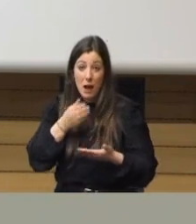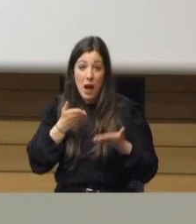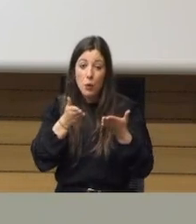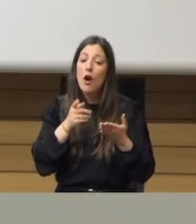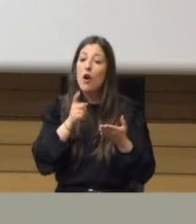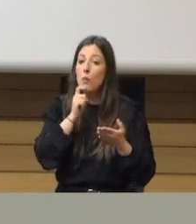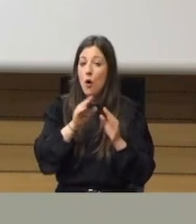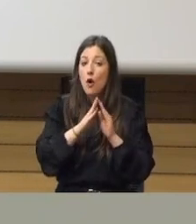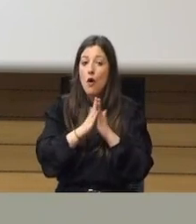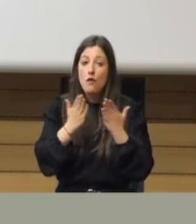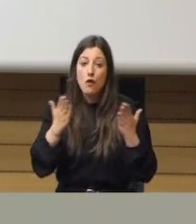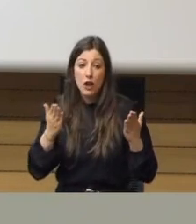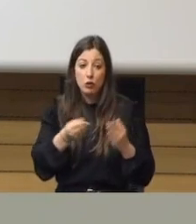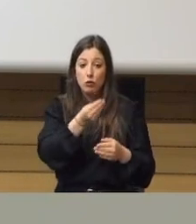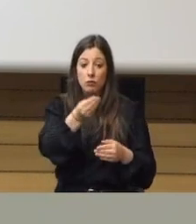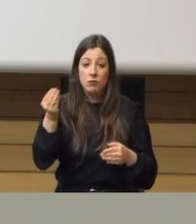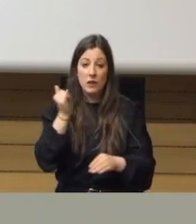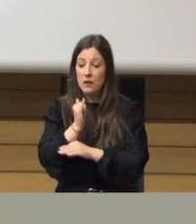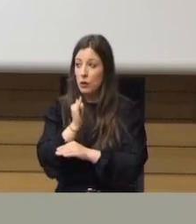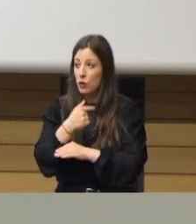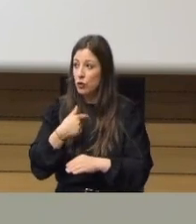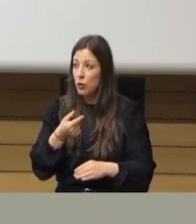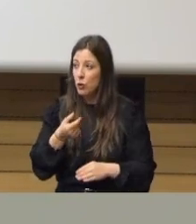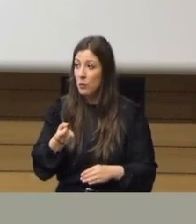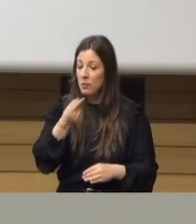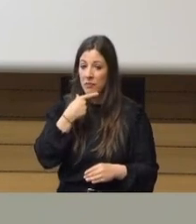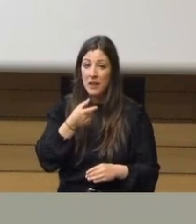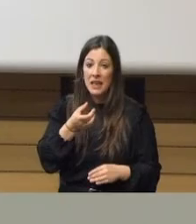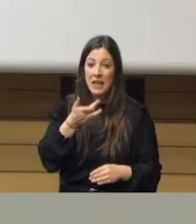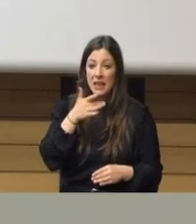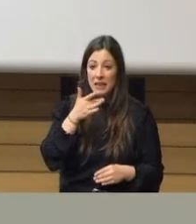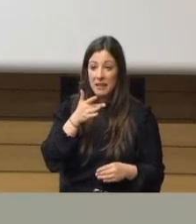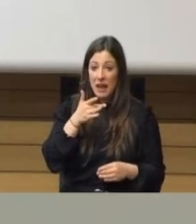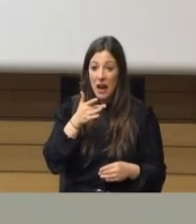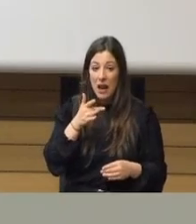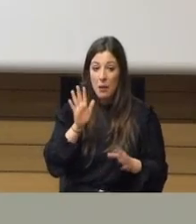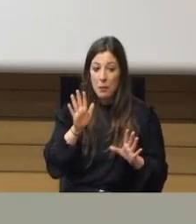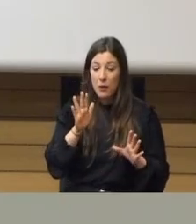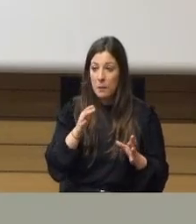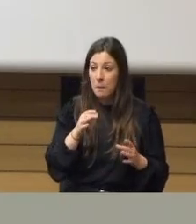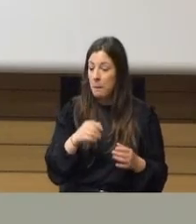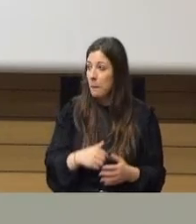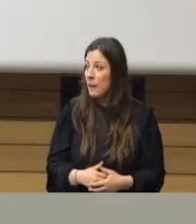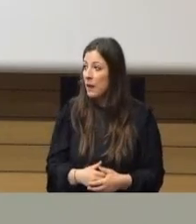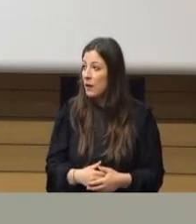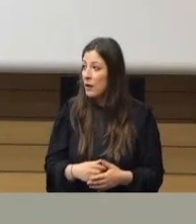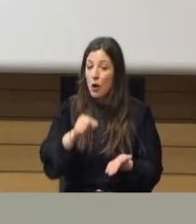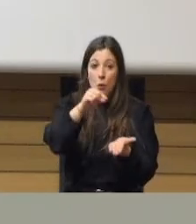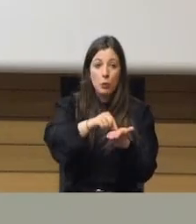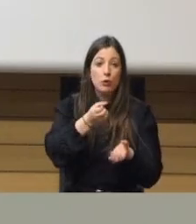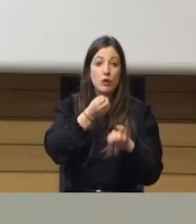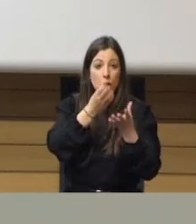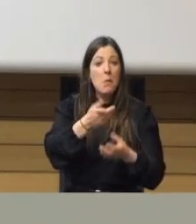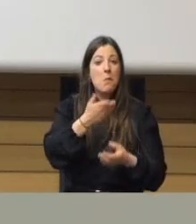Yo quiero tomar un cristal, pero hay allí un punto de información. Ahora los puntos de información lila, que ya no está guay, que nos